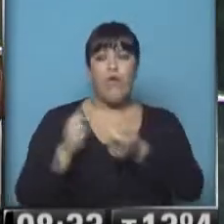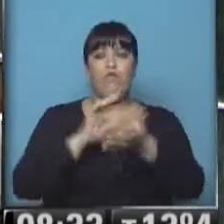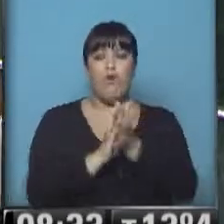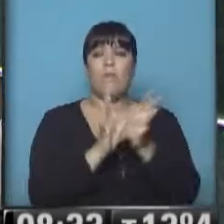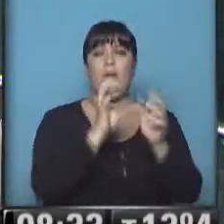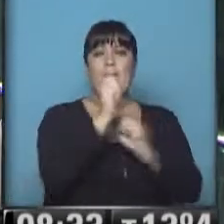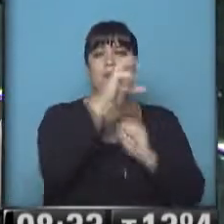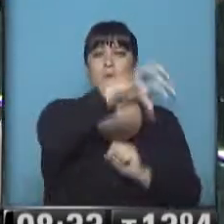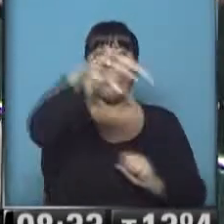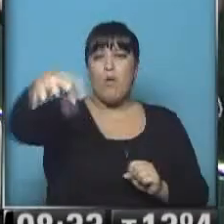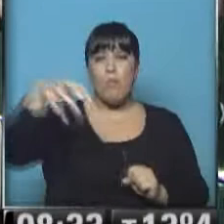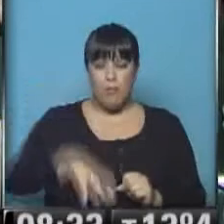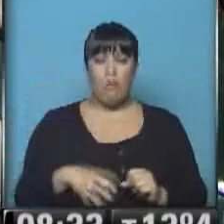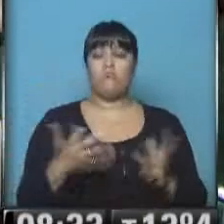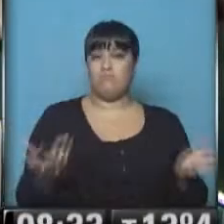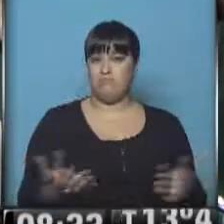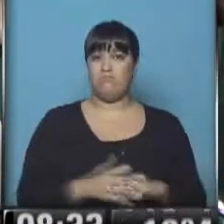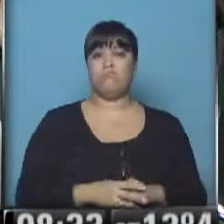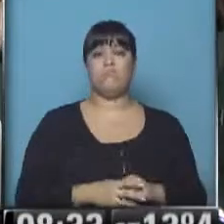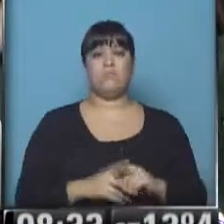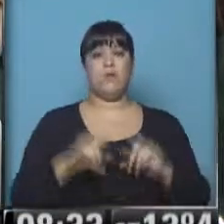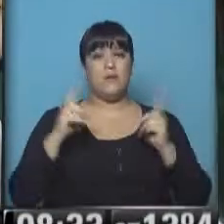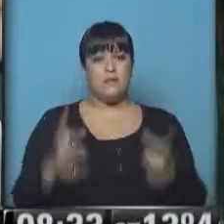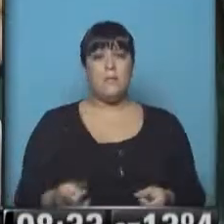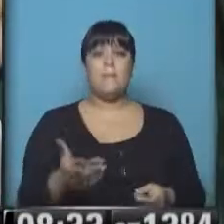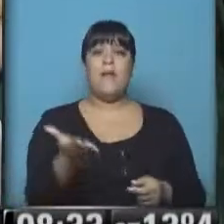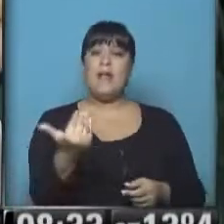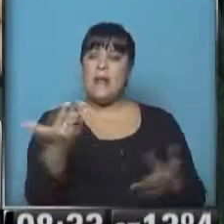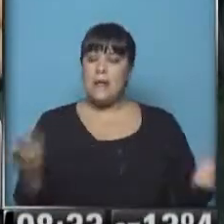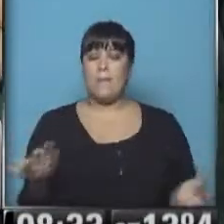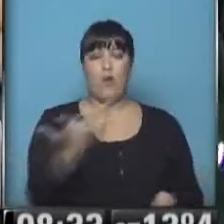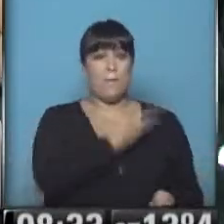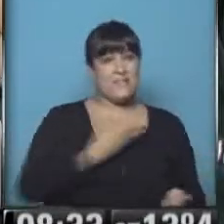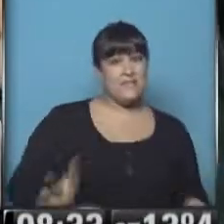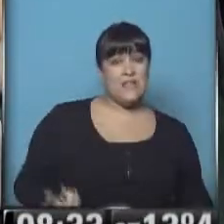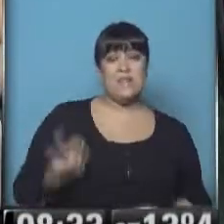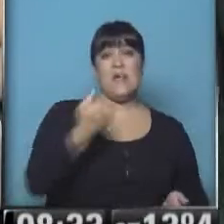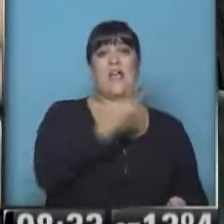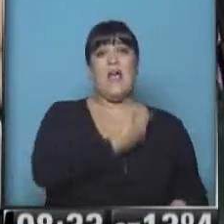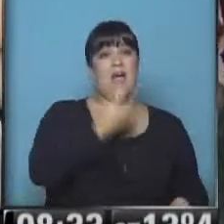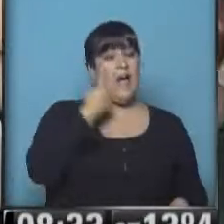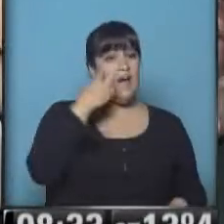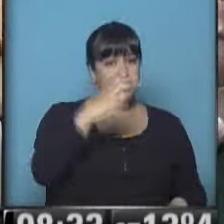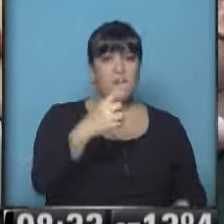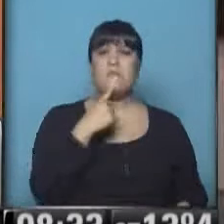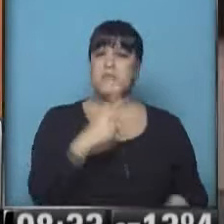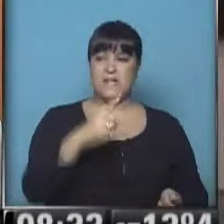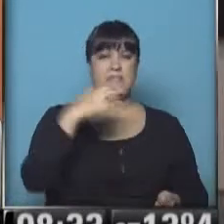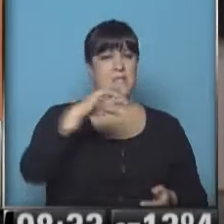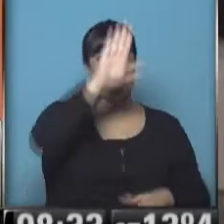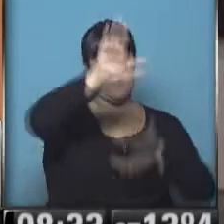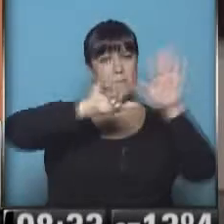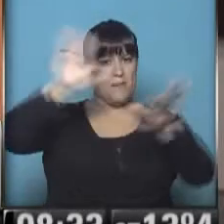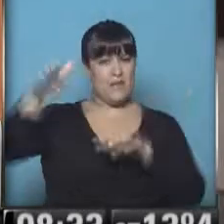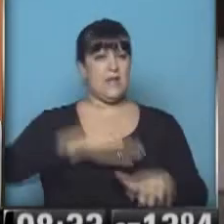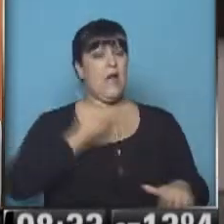están anunciando la afip y que reclamo de parte de llegar a hay una presencia de autoridades internación claro no solamente las